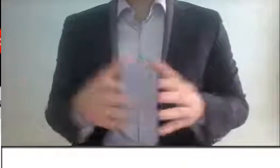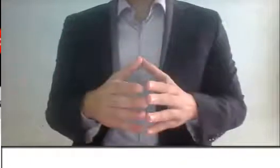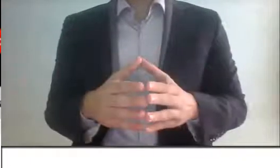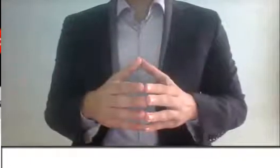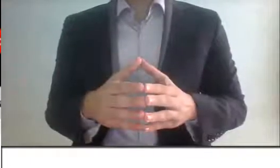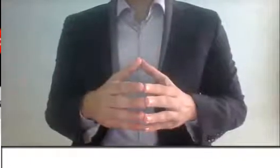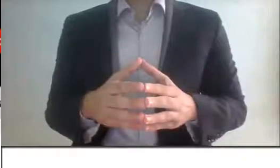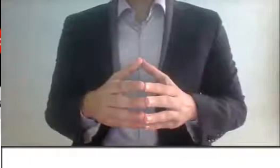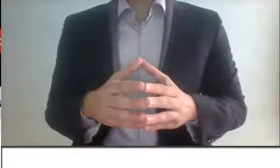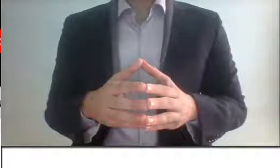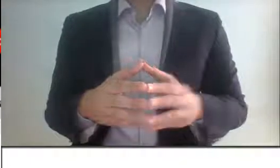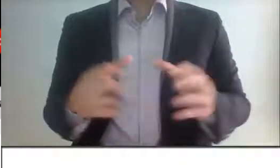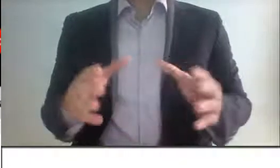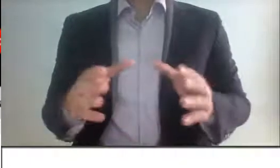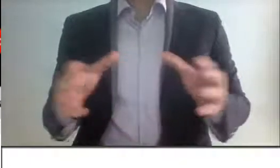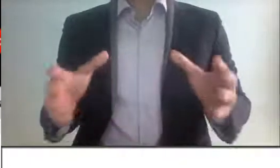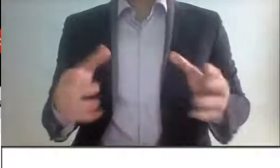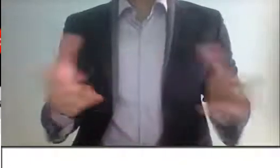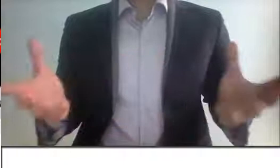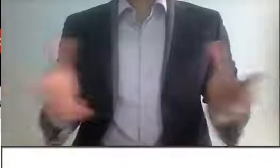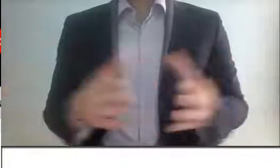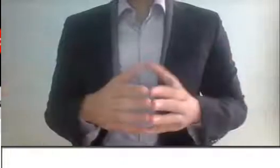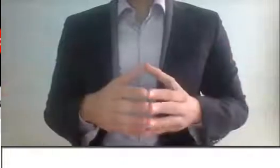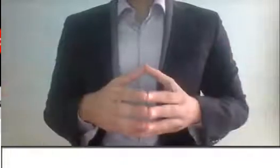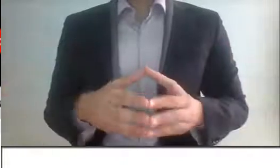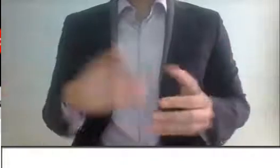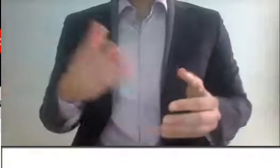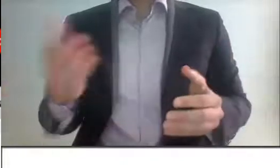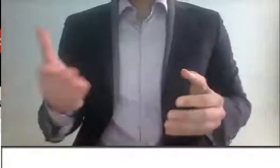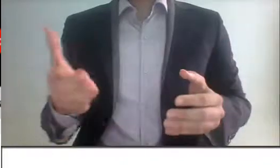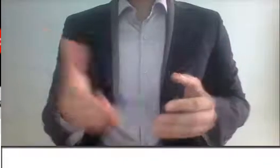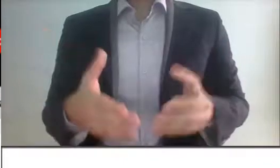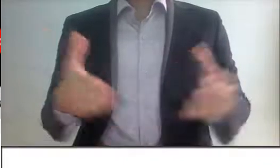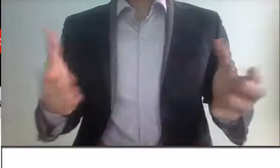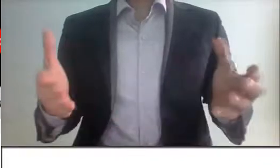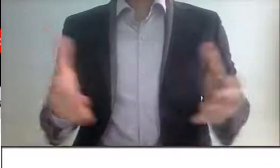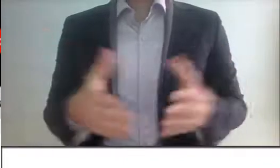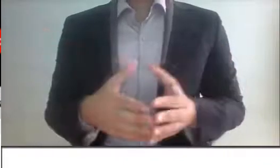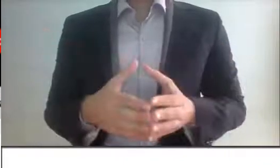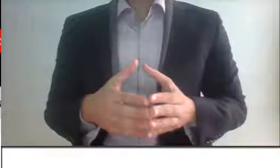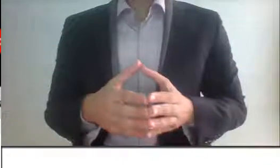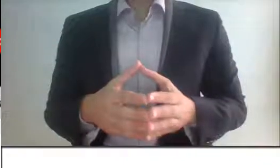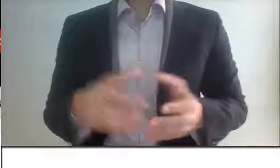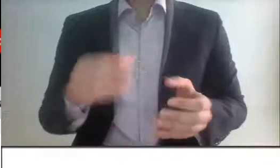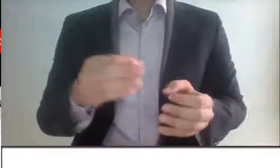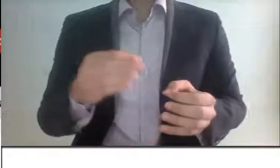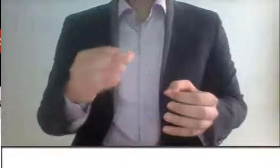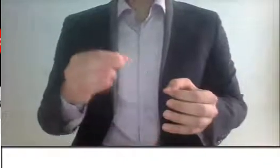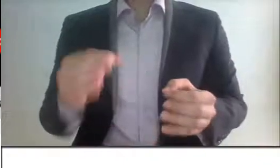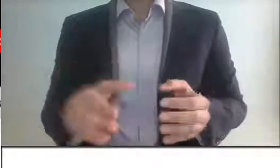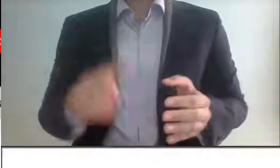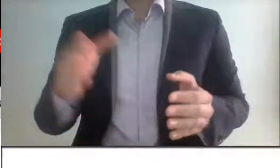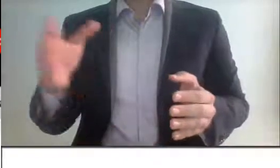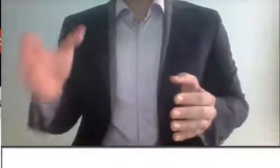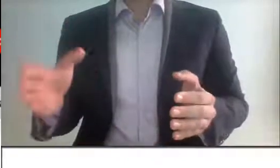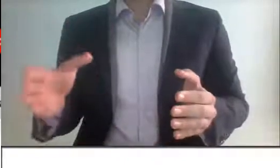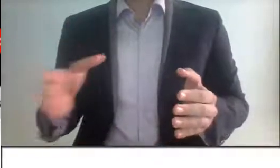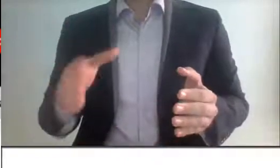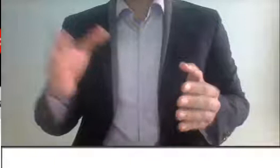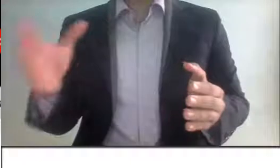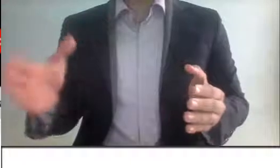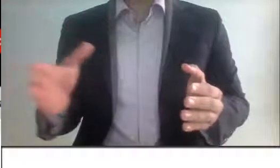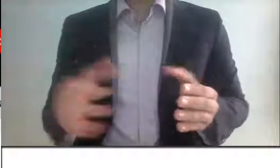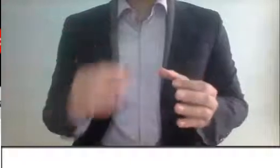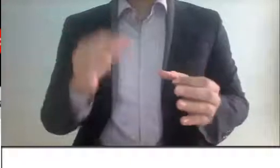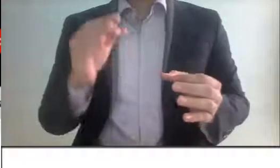y esto le termina costando aproximadamente 5,000 millones de pesos. Aunado a esto, tenemos también la parte del suministro o